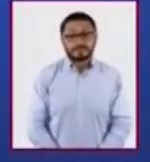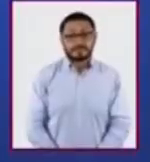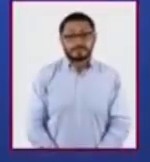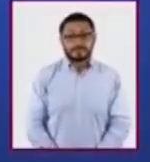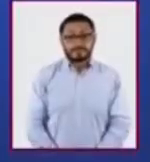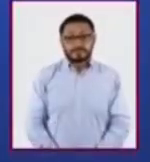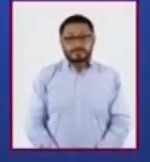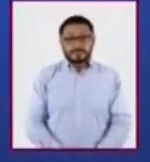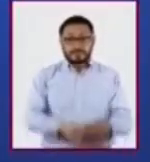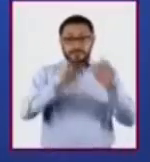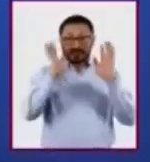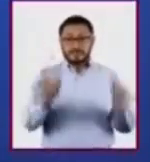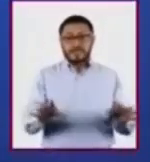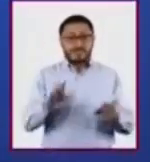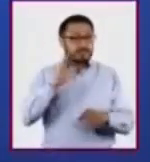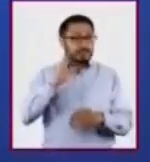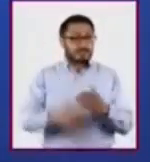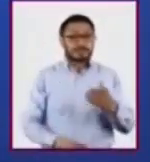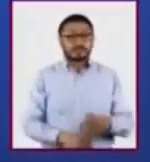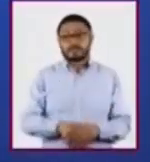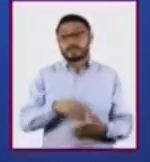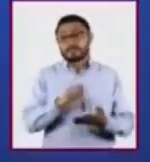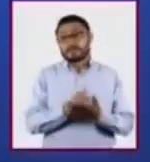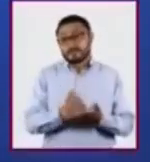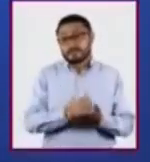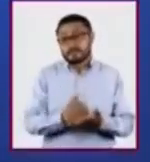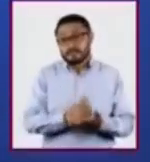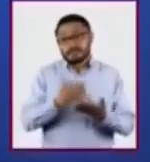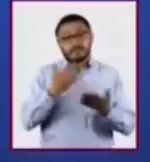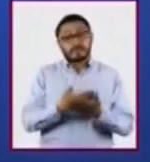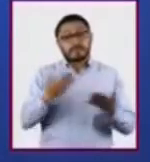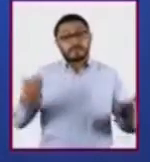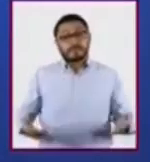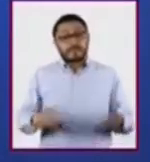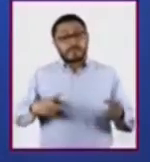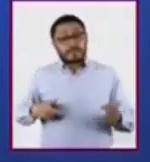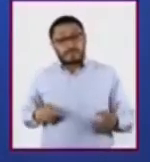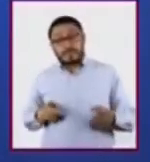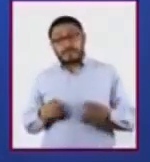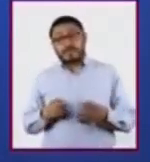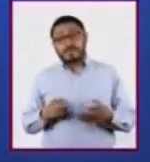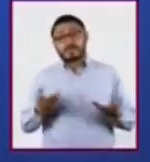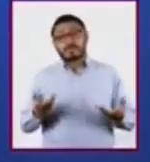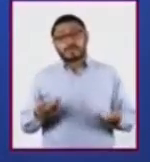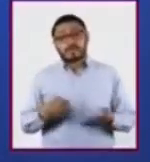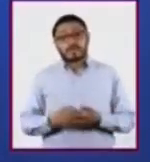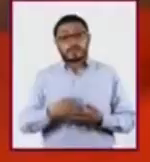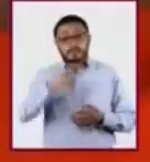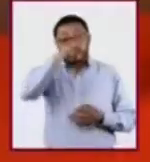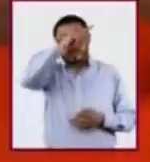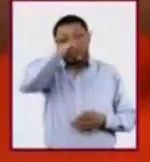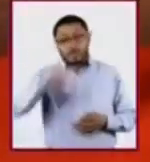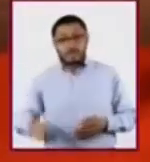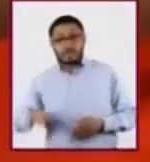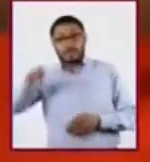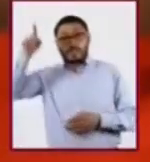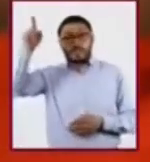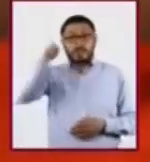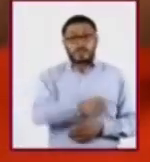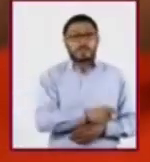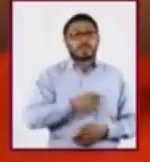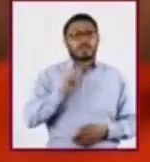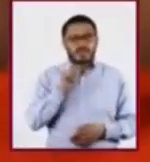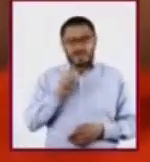Una vez que ya tenemos nuestra botella, vamos a cortar una X